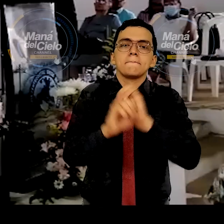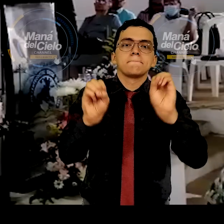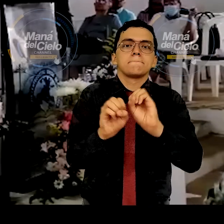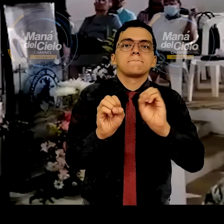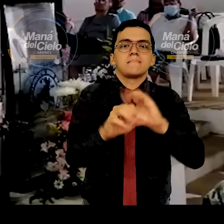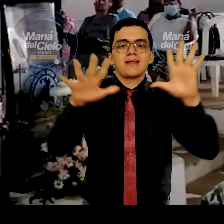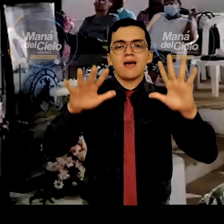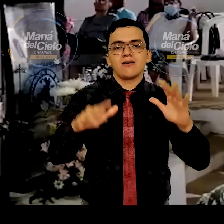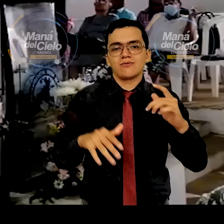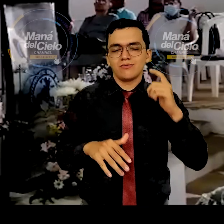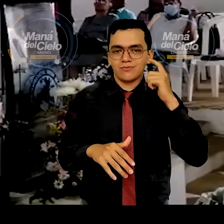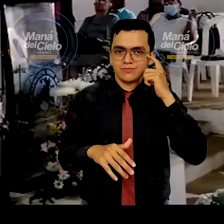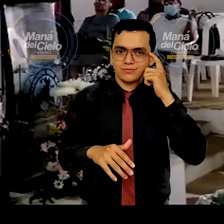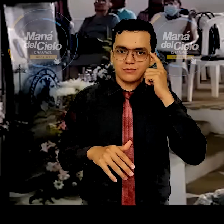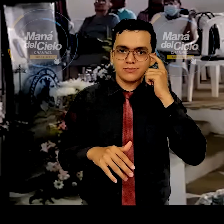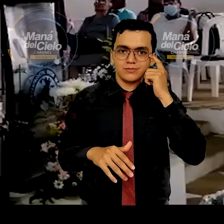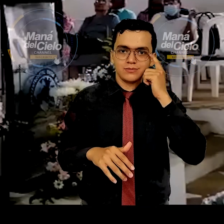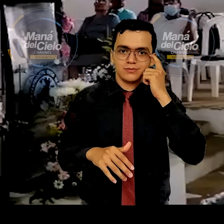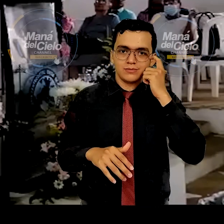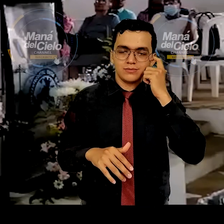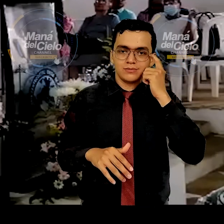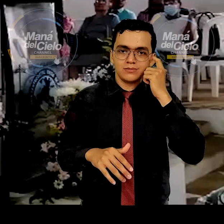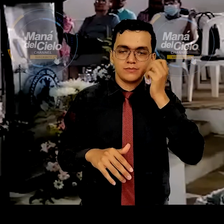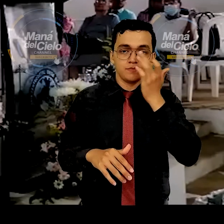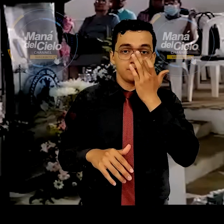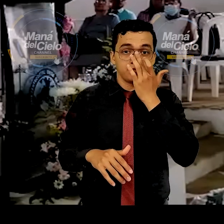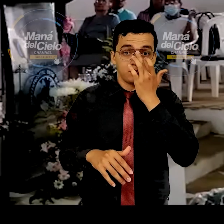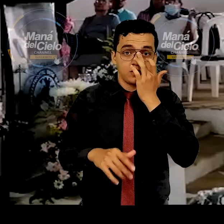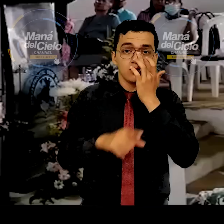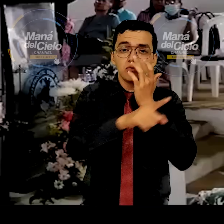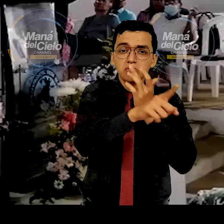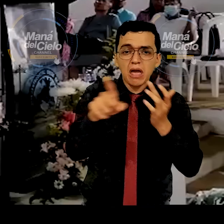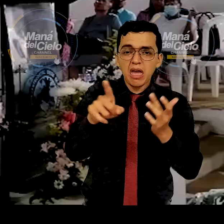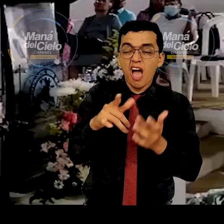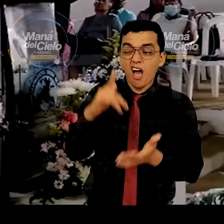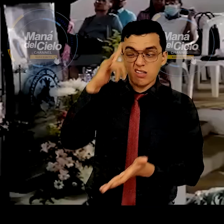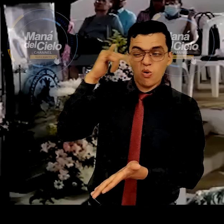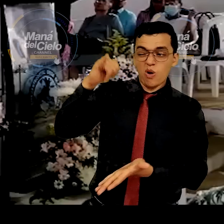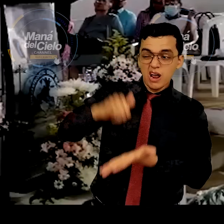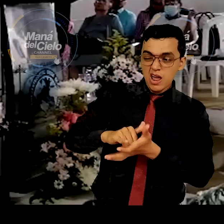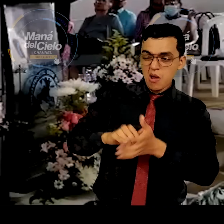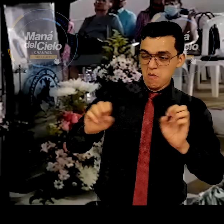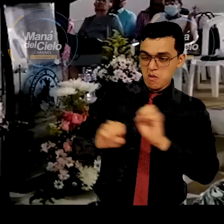Si usted no cree en el milagro, usted ni siquiera puede ser cristiano.